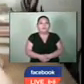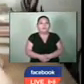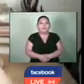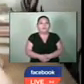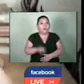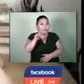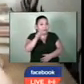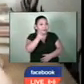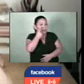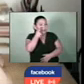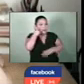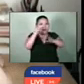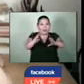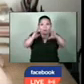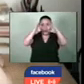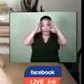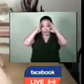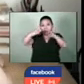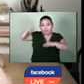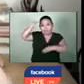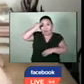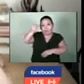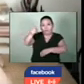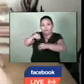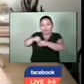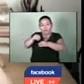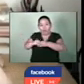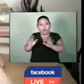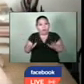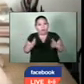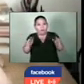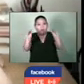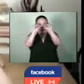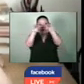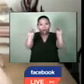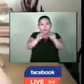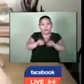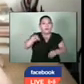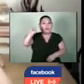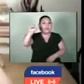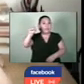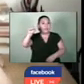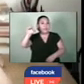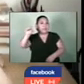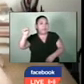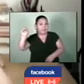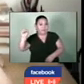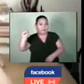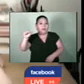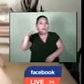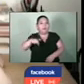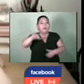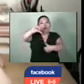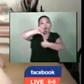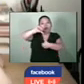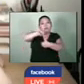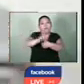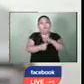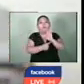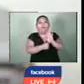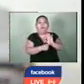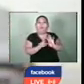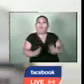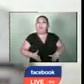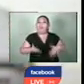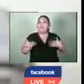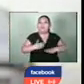Y preste mucha atención, expertos en temas de seguridad digital como la compañía ESET y su representante en Centroamérica nos cuenta cómo